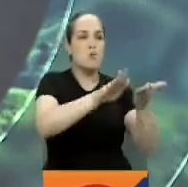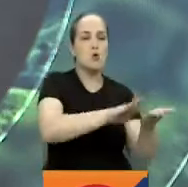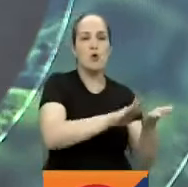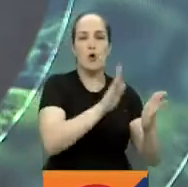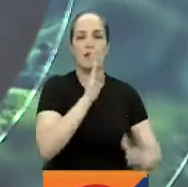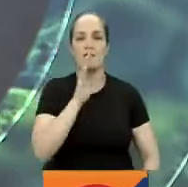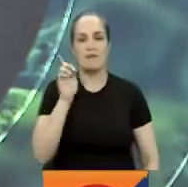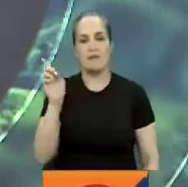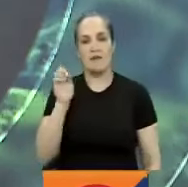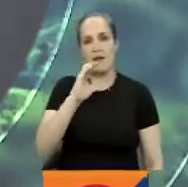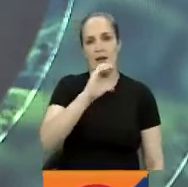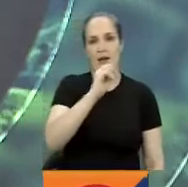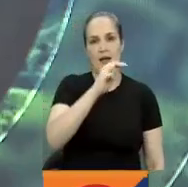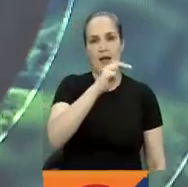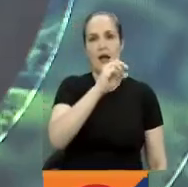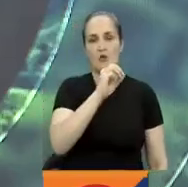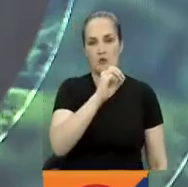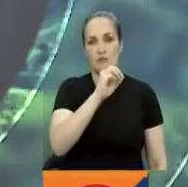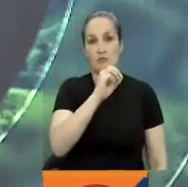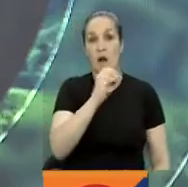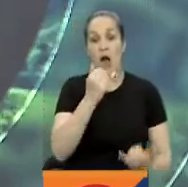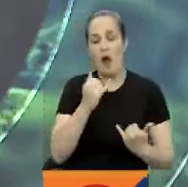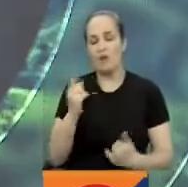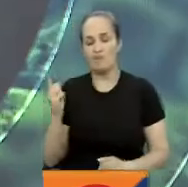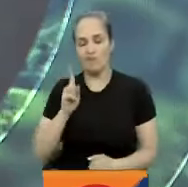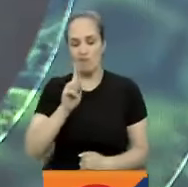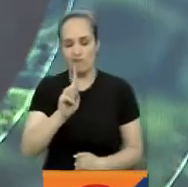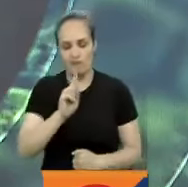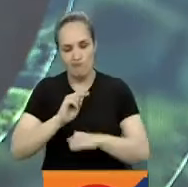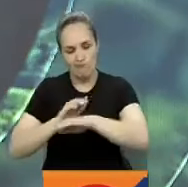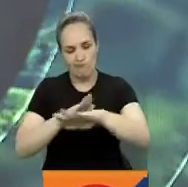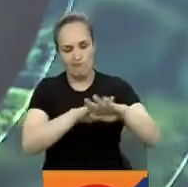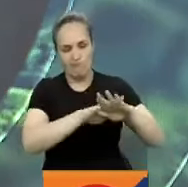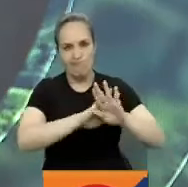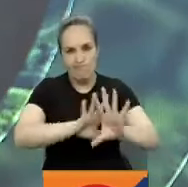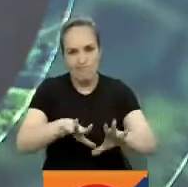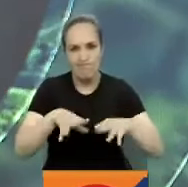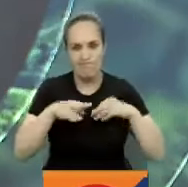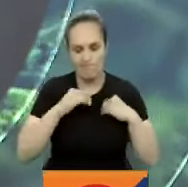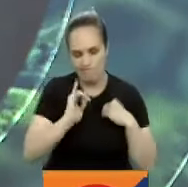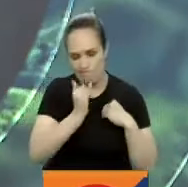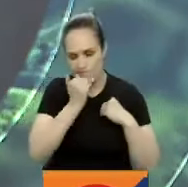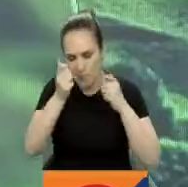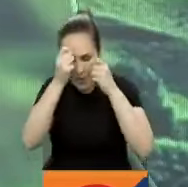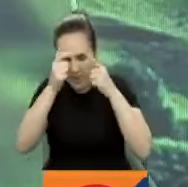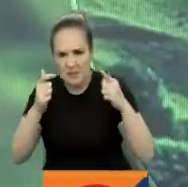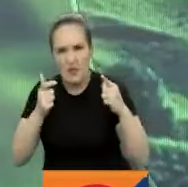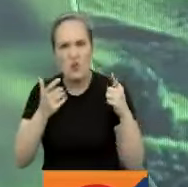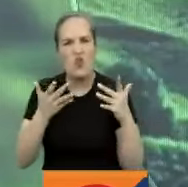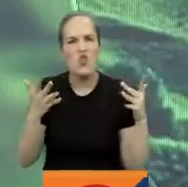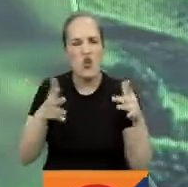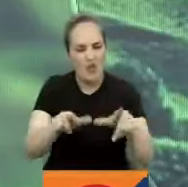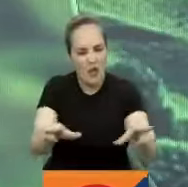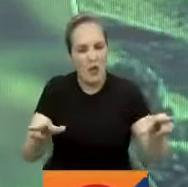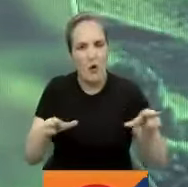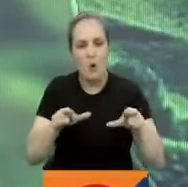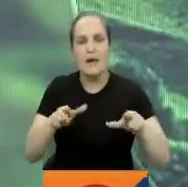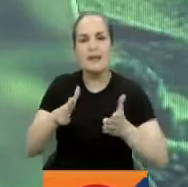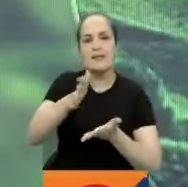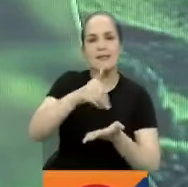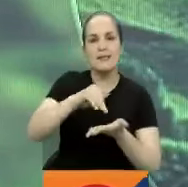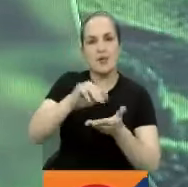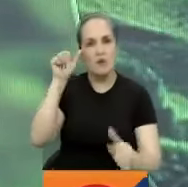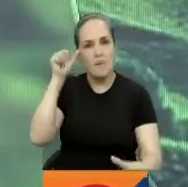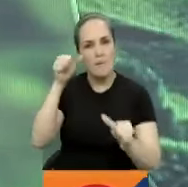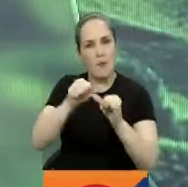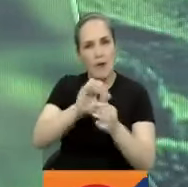y desagravio realizado en el Centro de Memoria, Paz y Reconciliación en el centro de Bogotá. Iván Cruz está en el lugar donde se